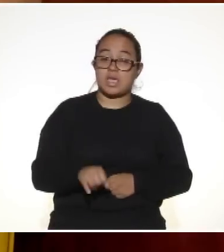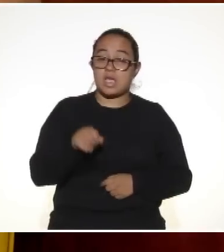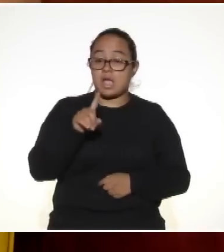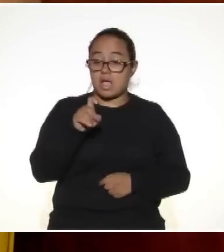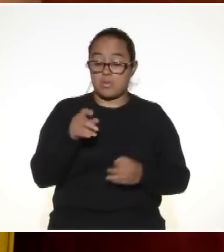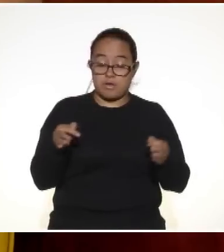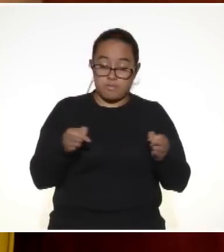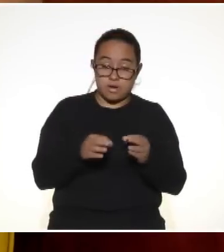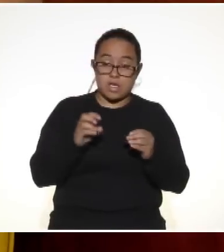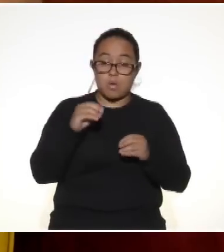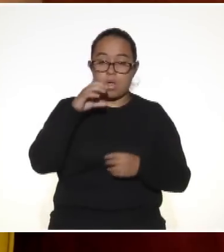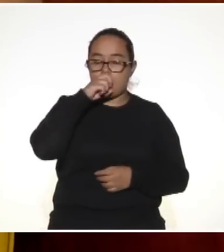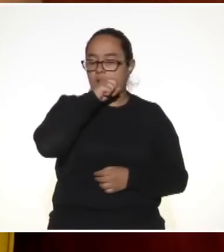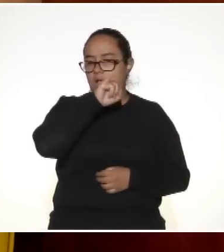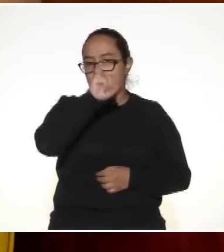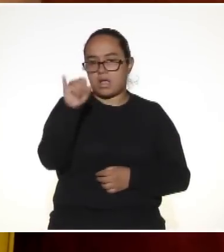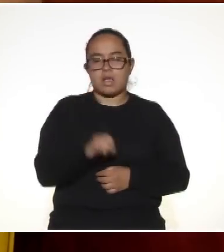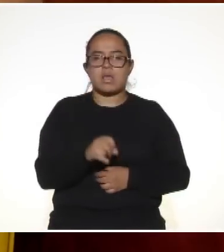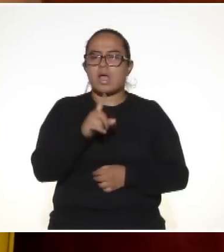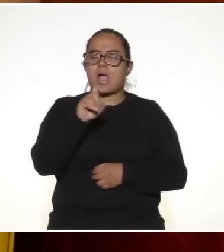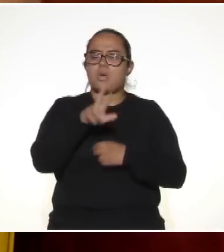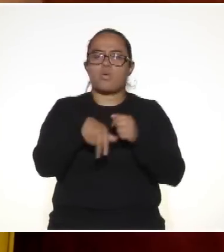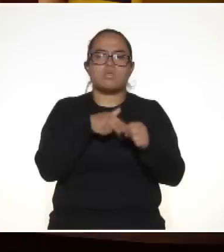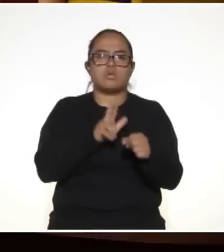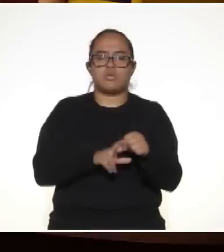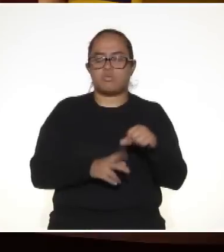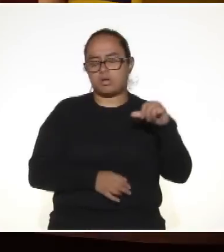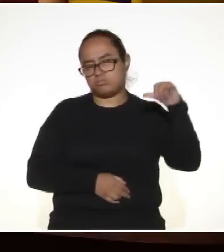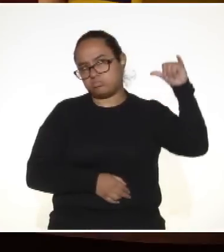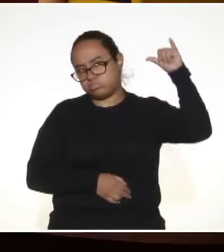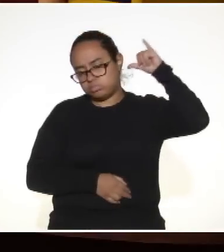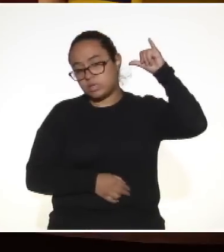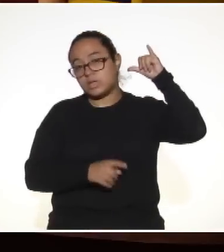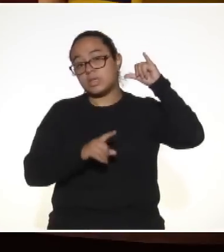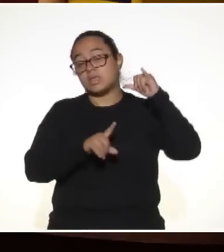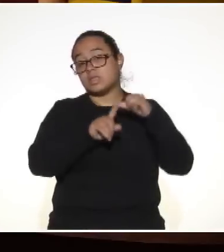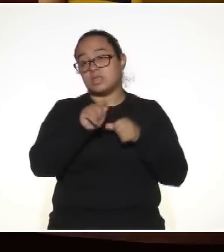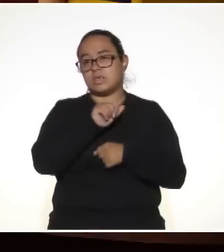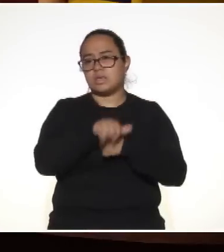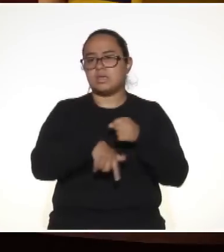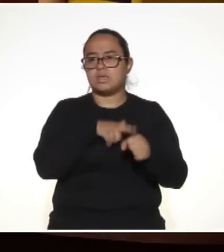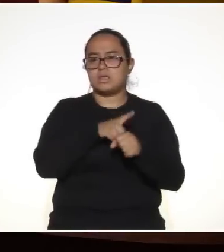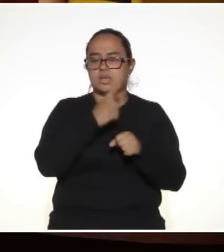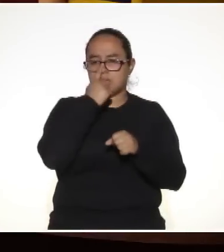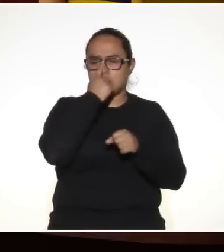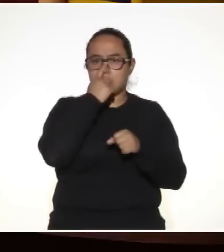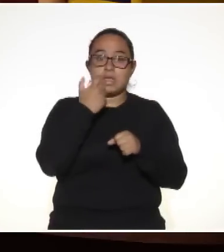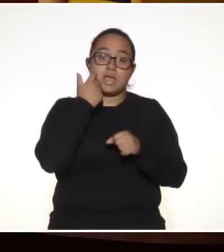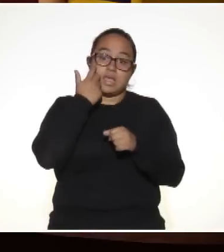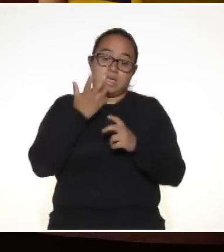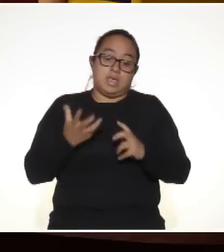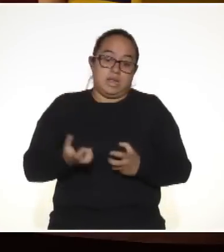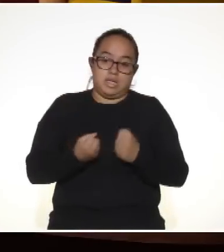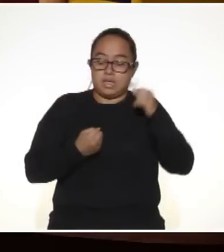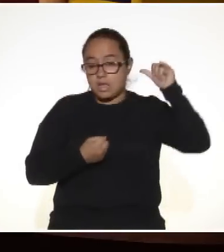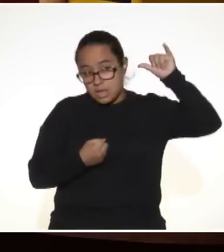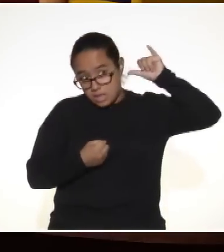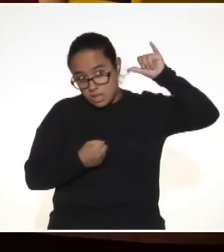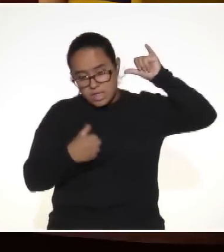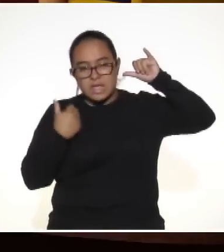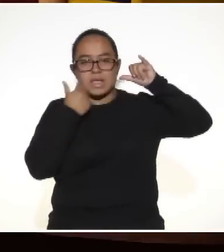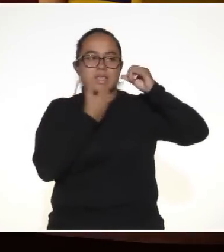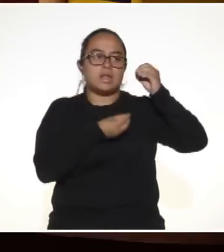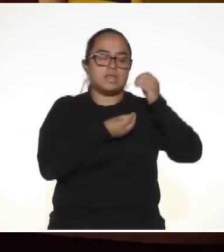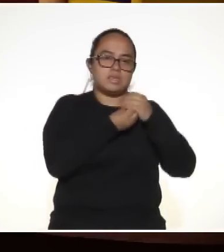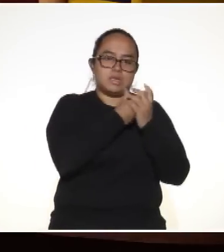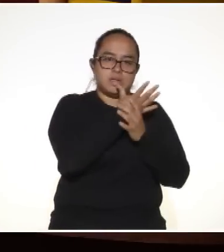ni agua caliente. Ok, algo con el cola. Y entonces el animal normalmente, el animal se quiere salvar. Va a tratar de salir.